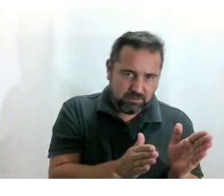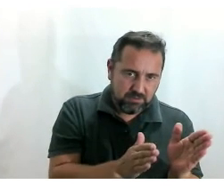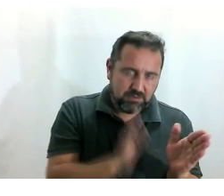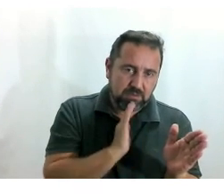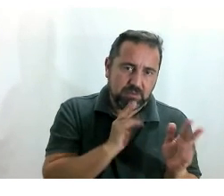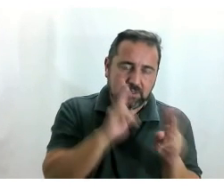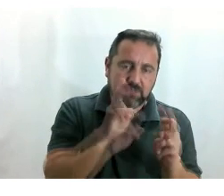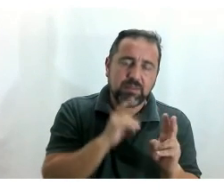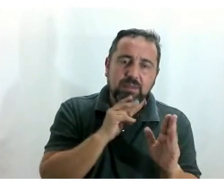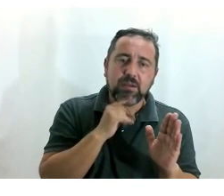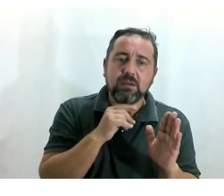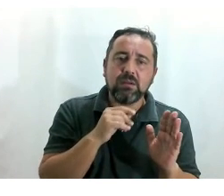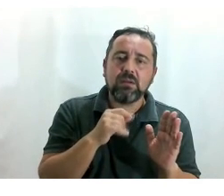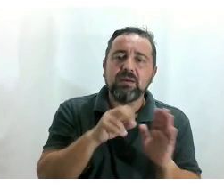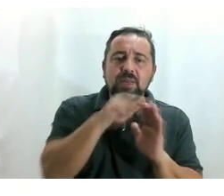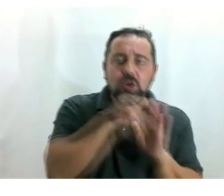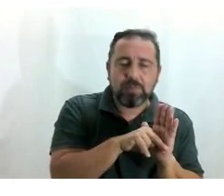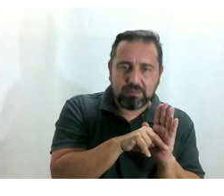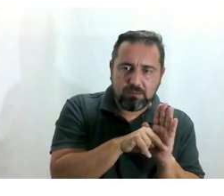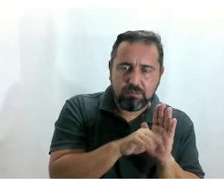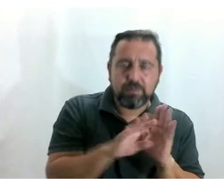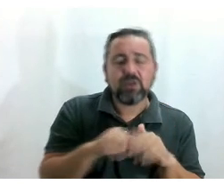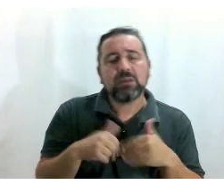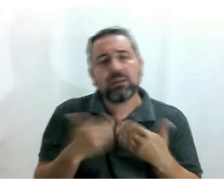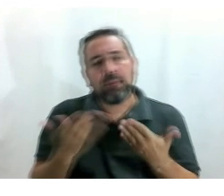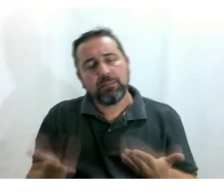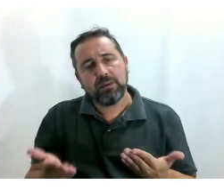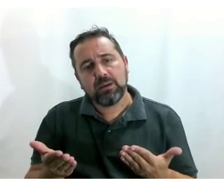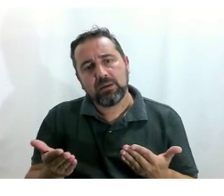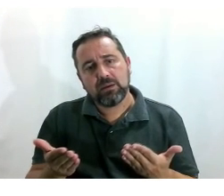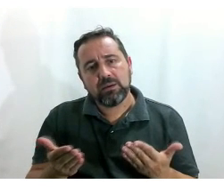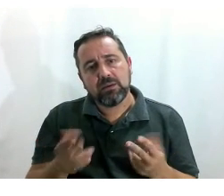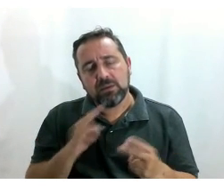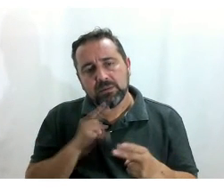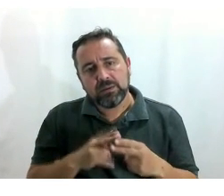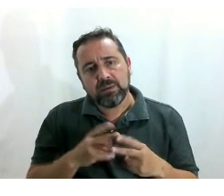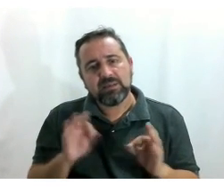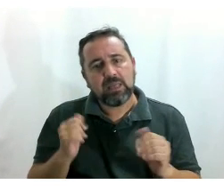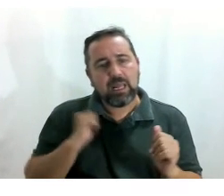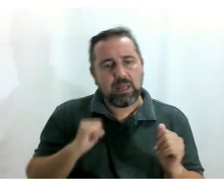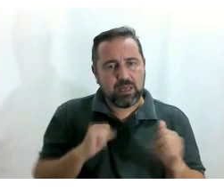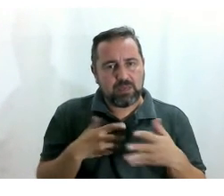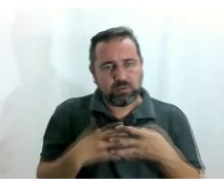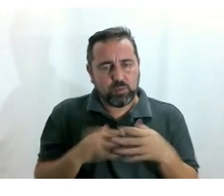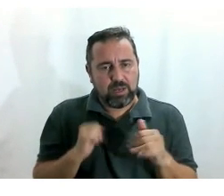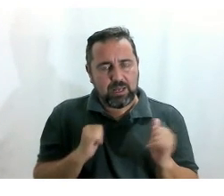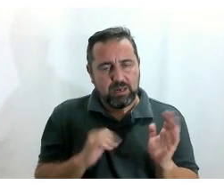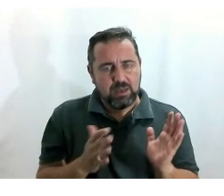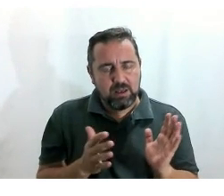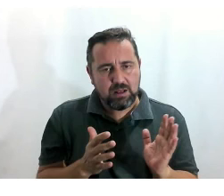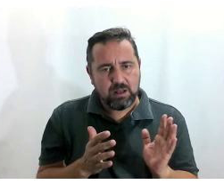marco normativo, pero también en cuanto a infraestructura clínica